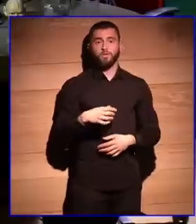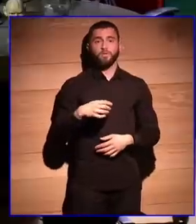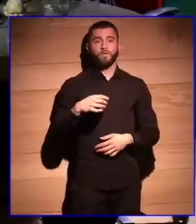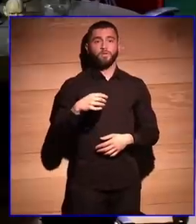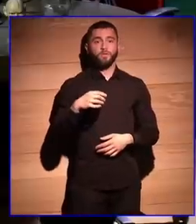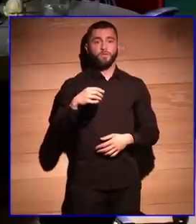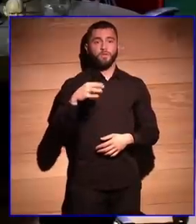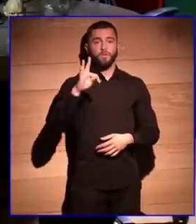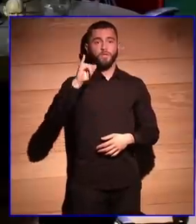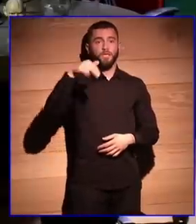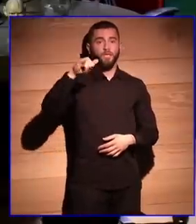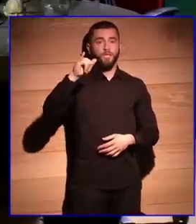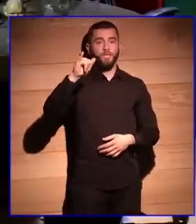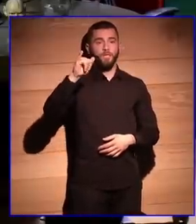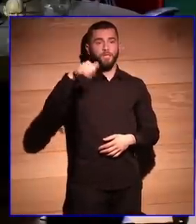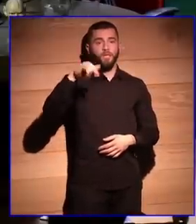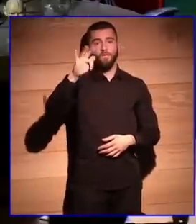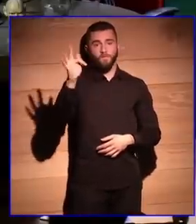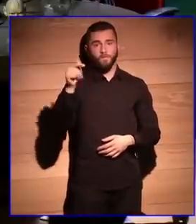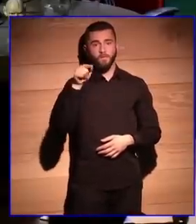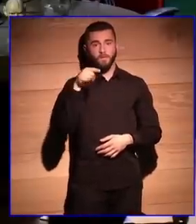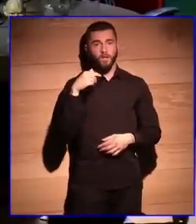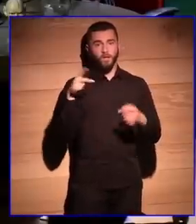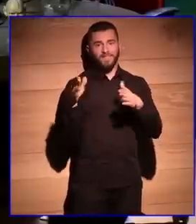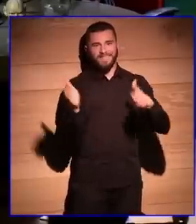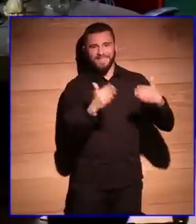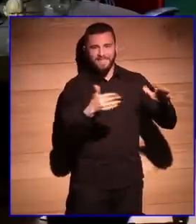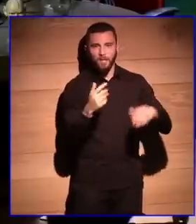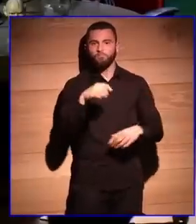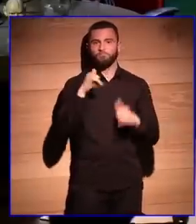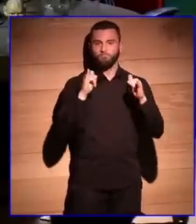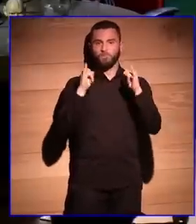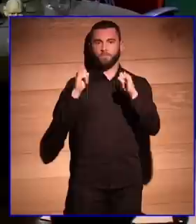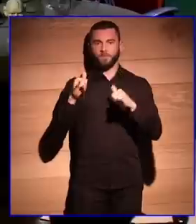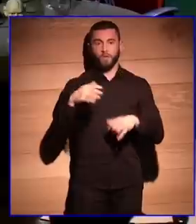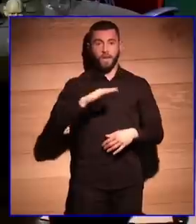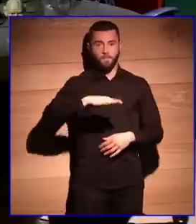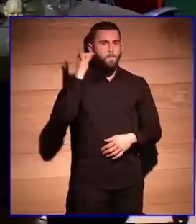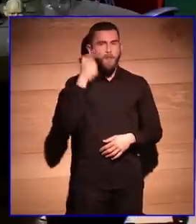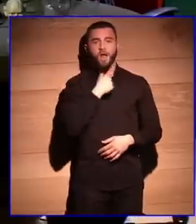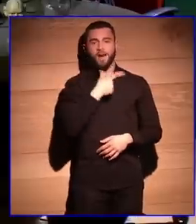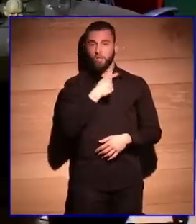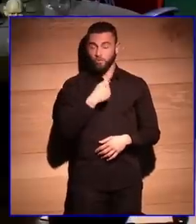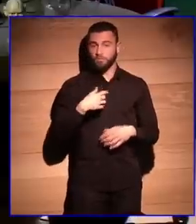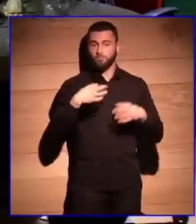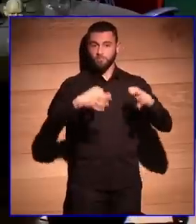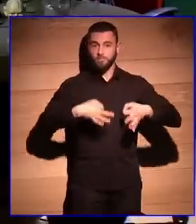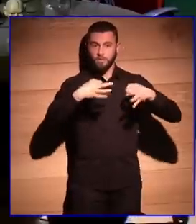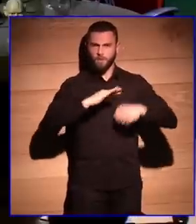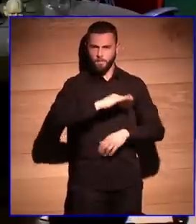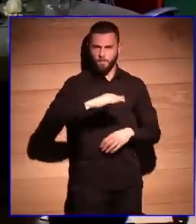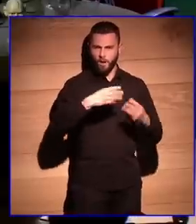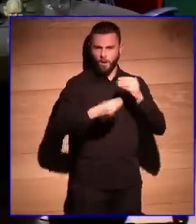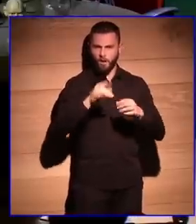serie, es maravillosa y muy divertida. La villana de la historia es muy graciosa y todo el rato está haciendo